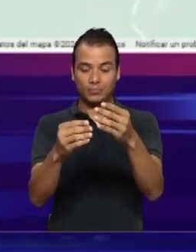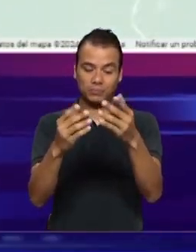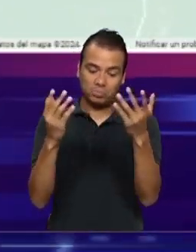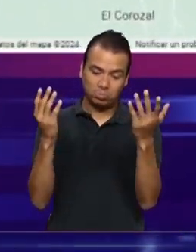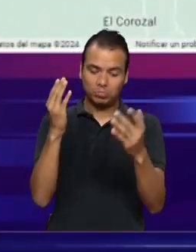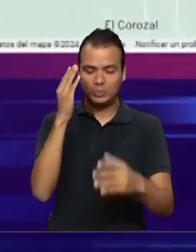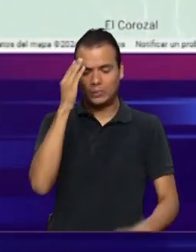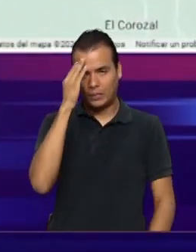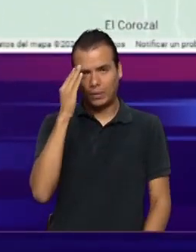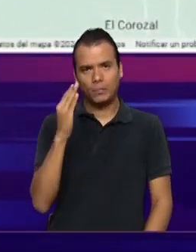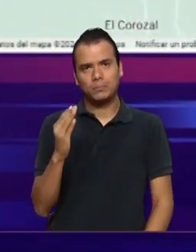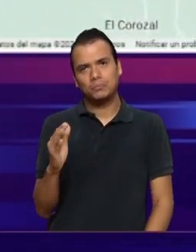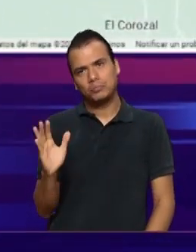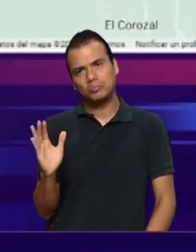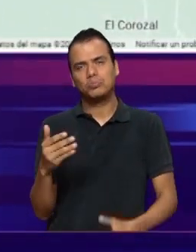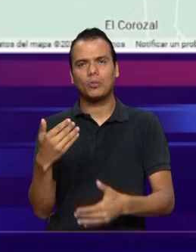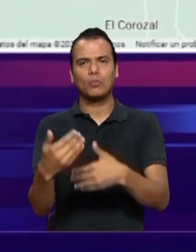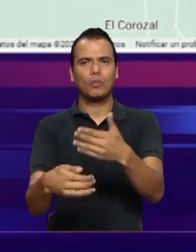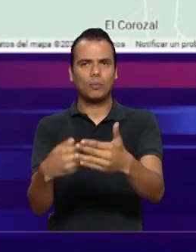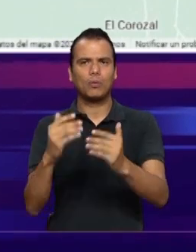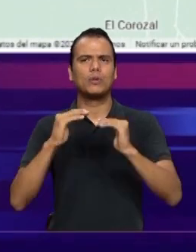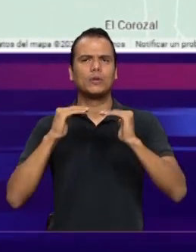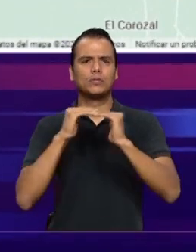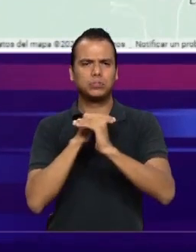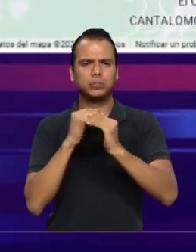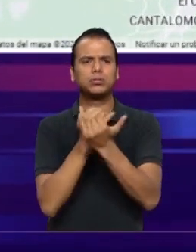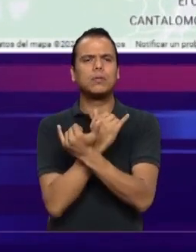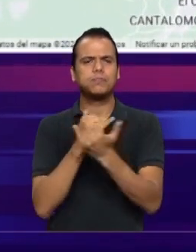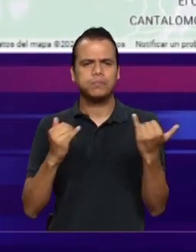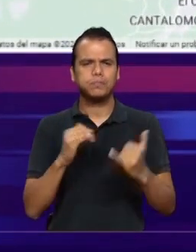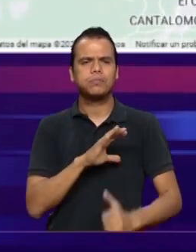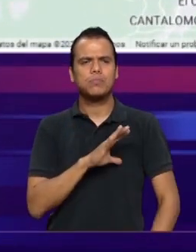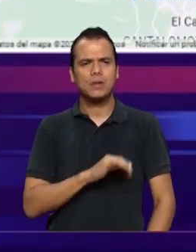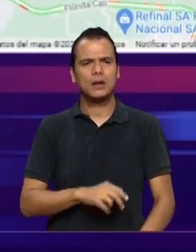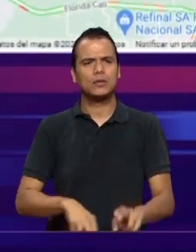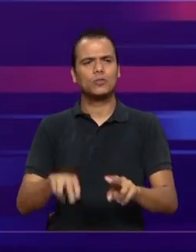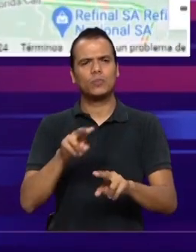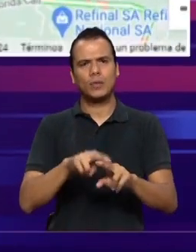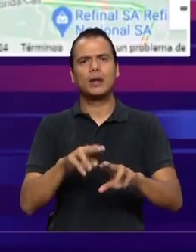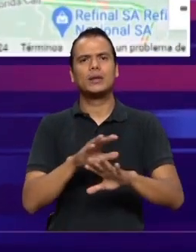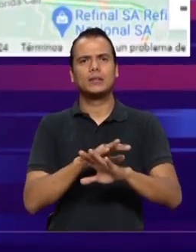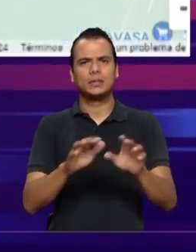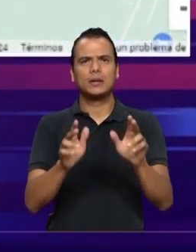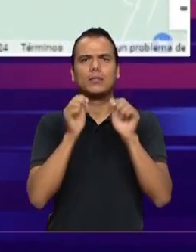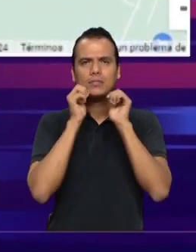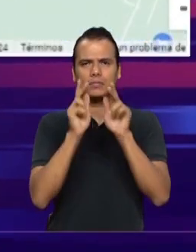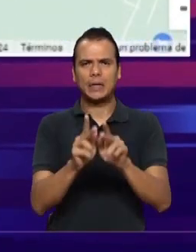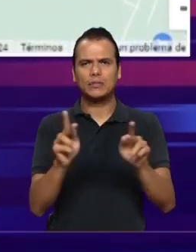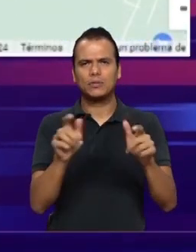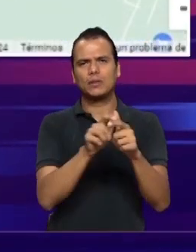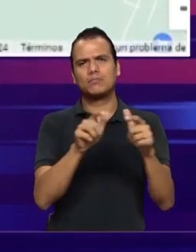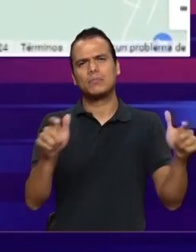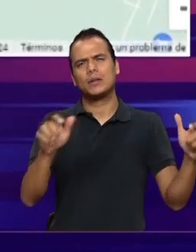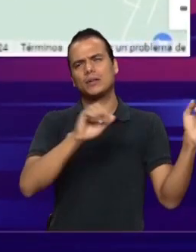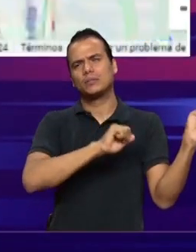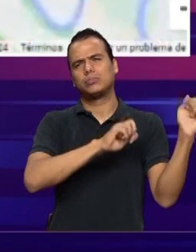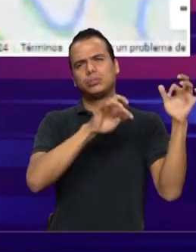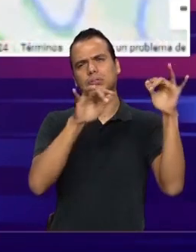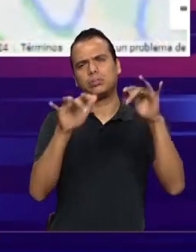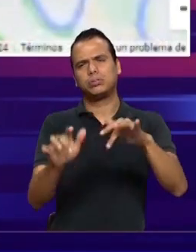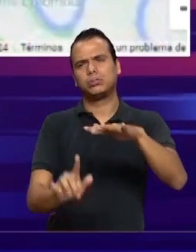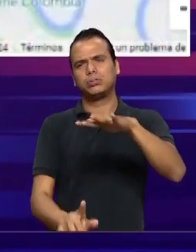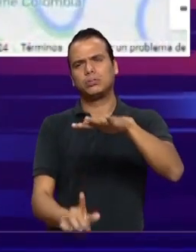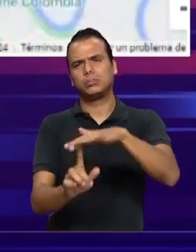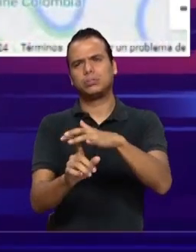está normalizándose el flujo vehicular, hay un retorno importante ya en las vías, tenemos un inconveniente vial por